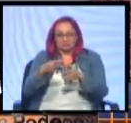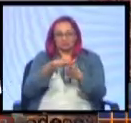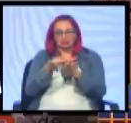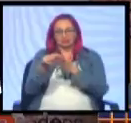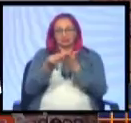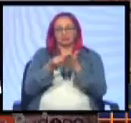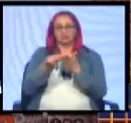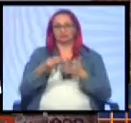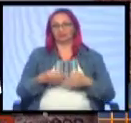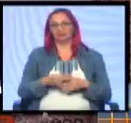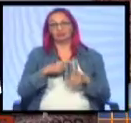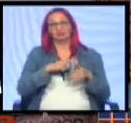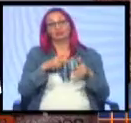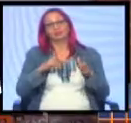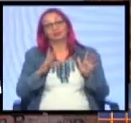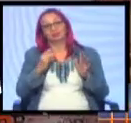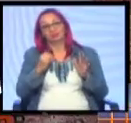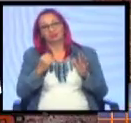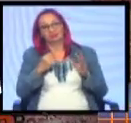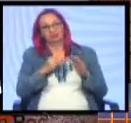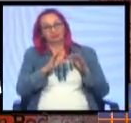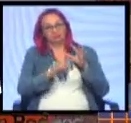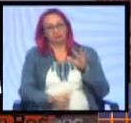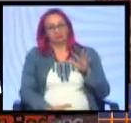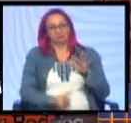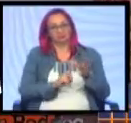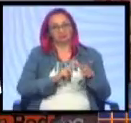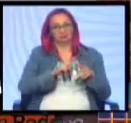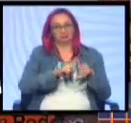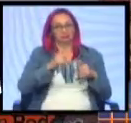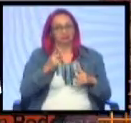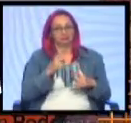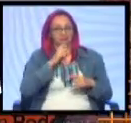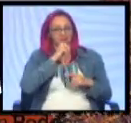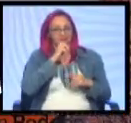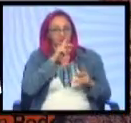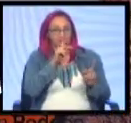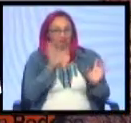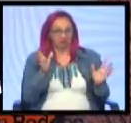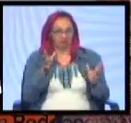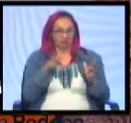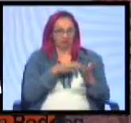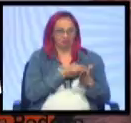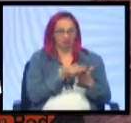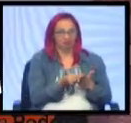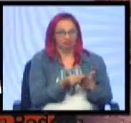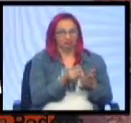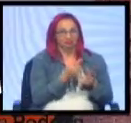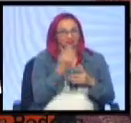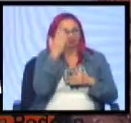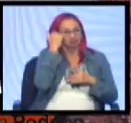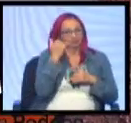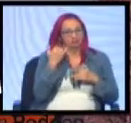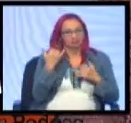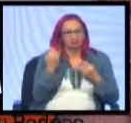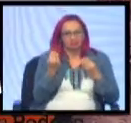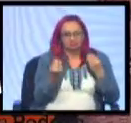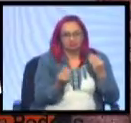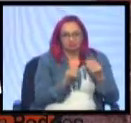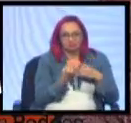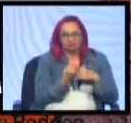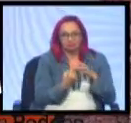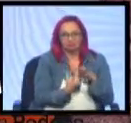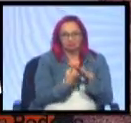comprar. Y si los premios los bajamos, es muy difícil que la gente los quiera comprar. ¿Por qué vendimos el